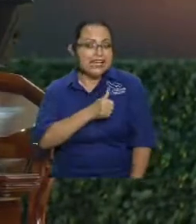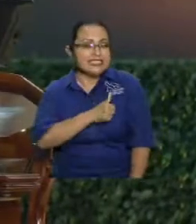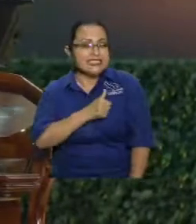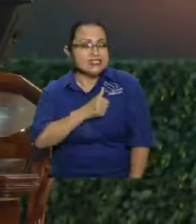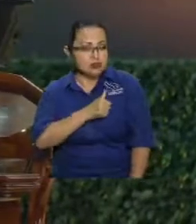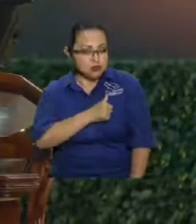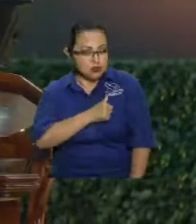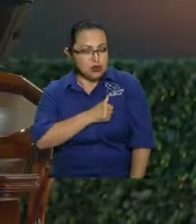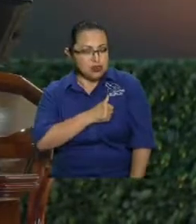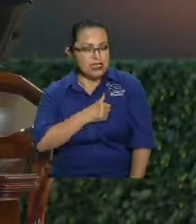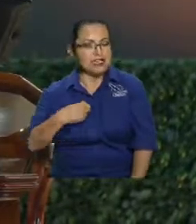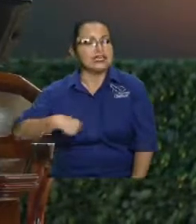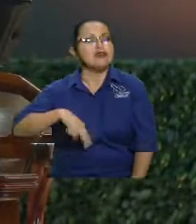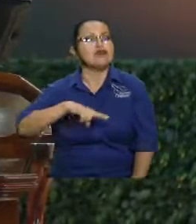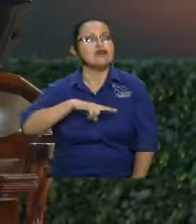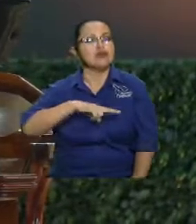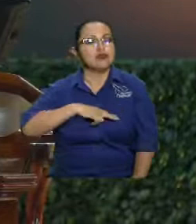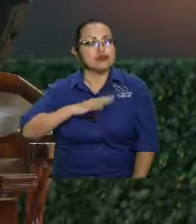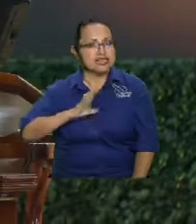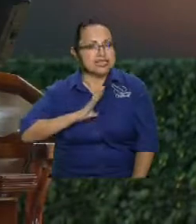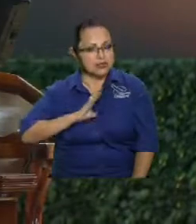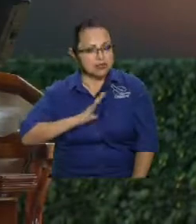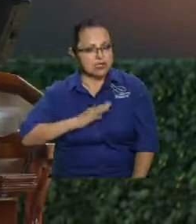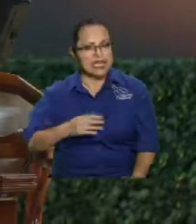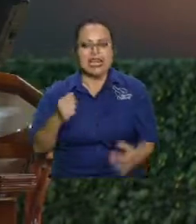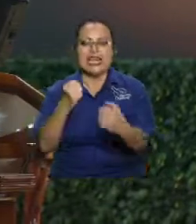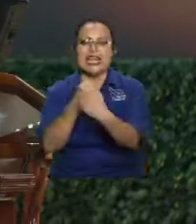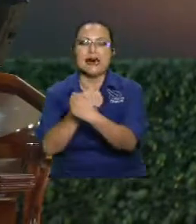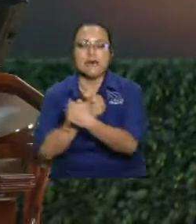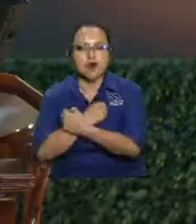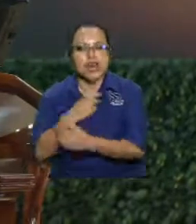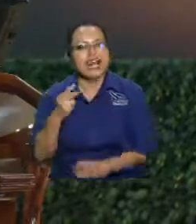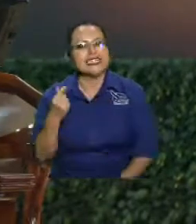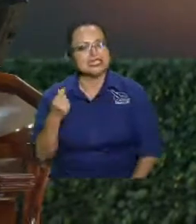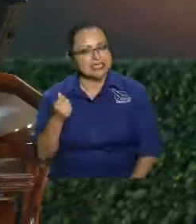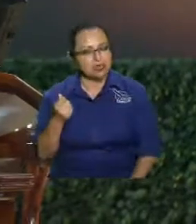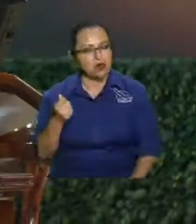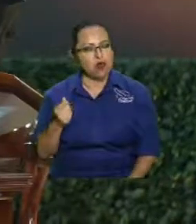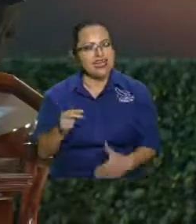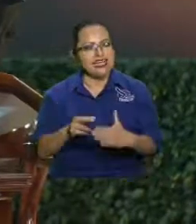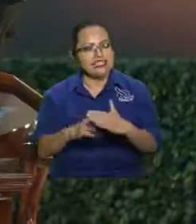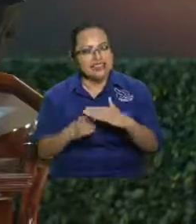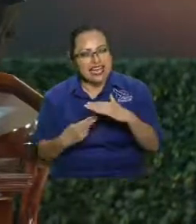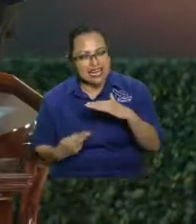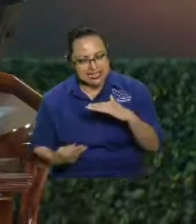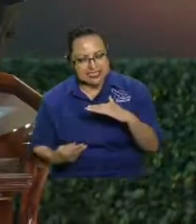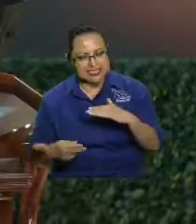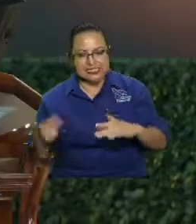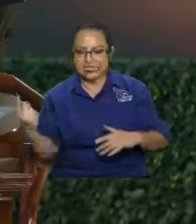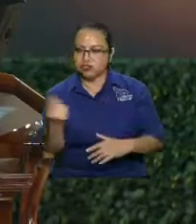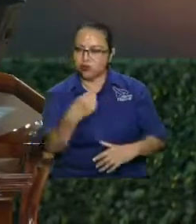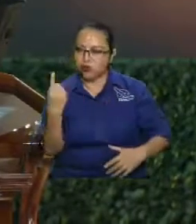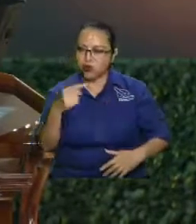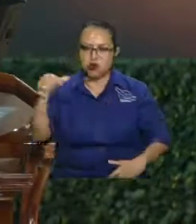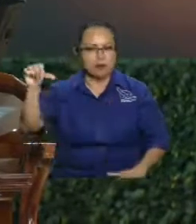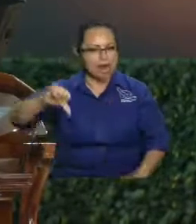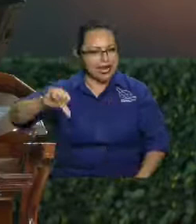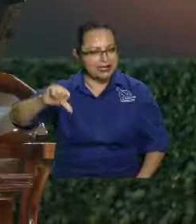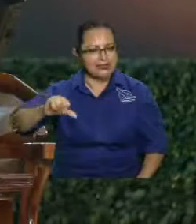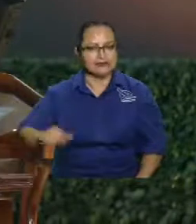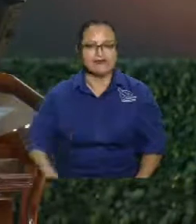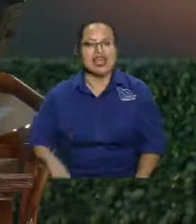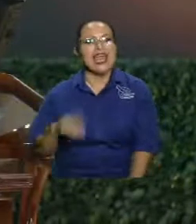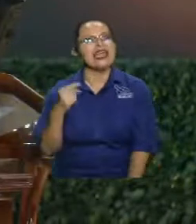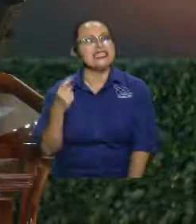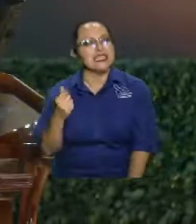la actitud que nosotros tuviéramos hacia el mismo. El amor al dinero. Esa es la raíz de todos los males. Pero el dinero